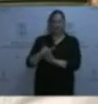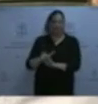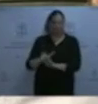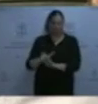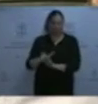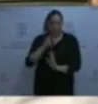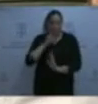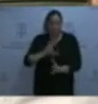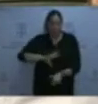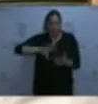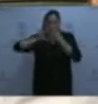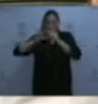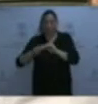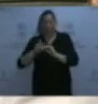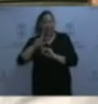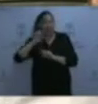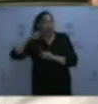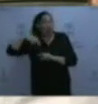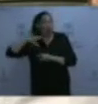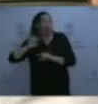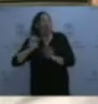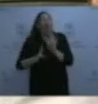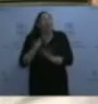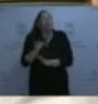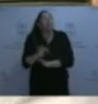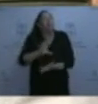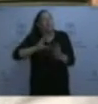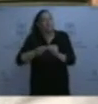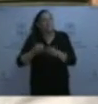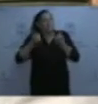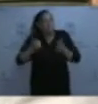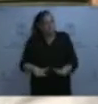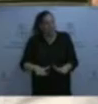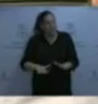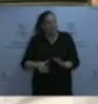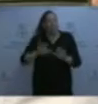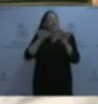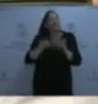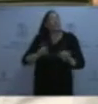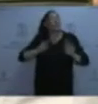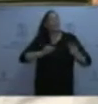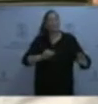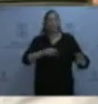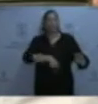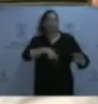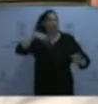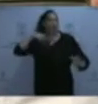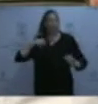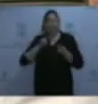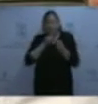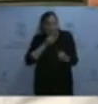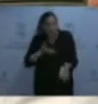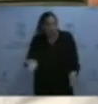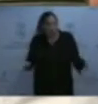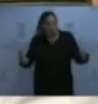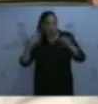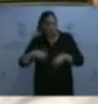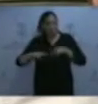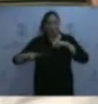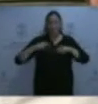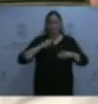de aplicar la LOMCE, la aplican mal. Por último, continúan con la tónica general de la Consejería, absoluta desinformación. No hay una decisión